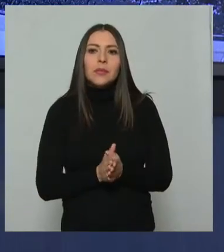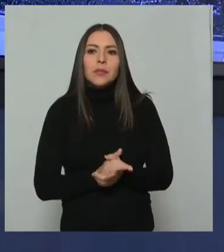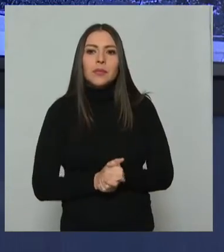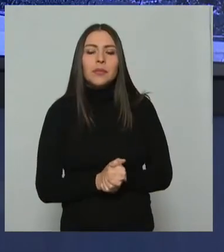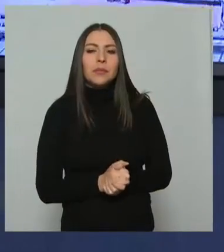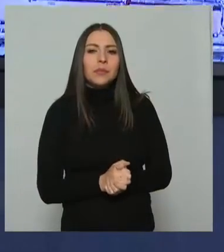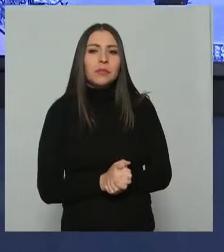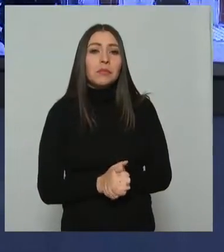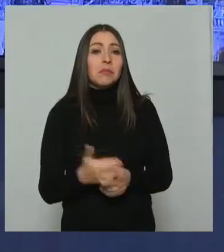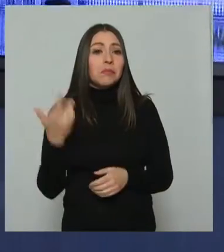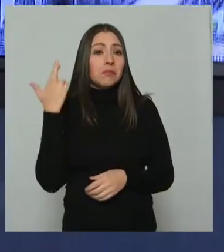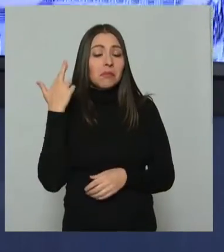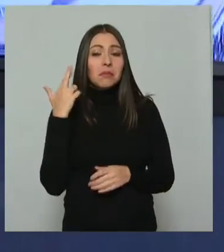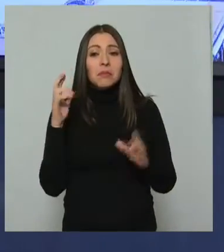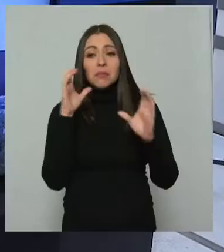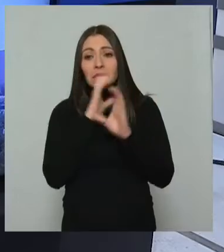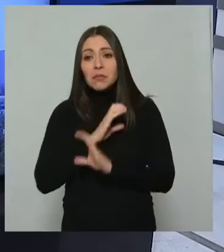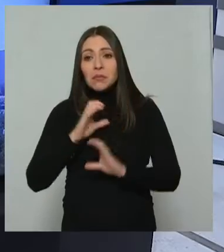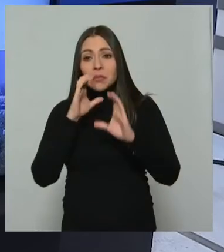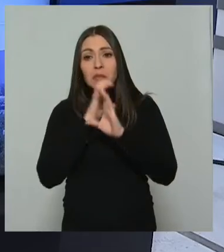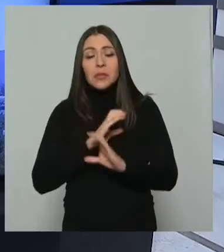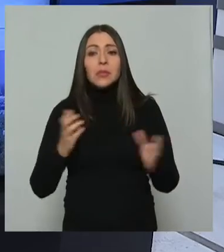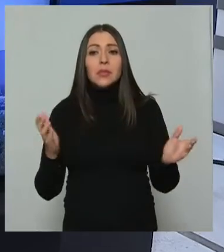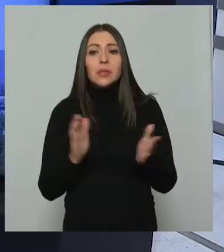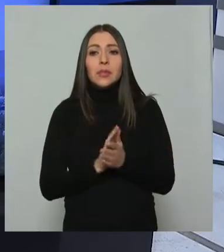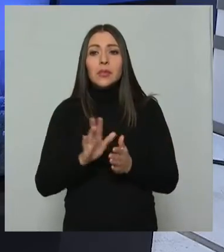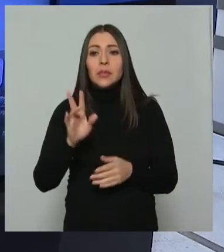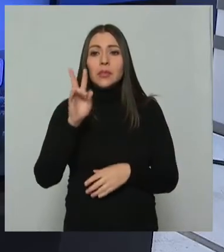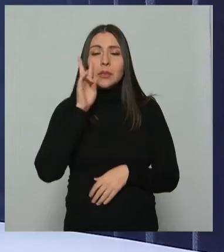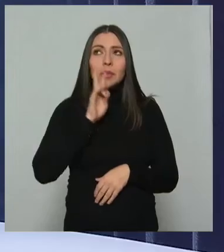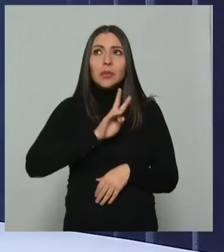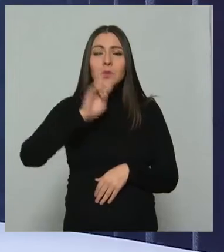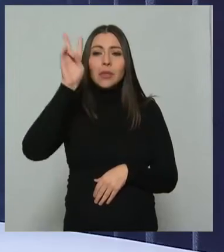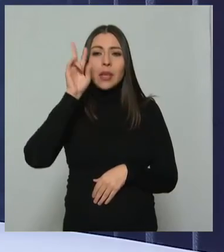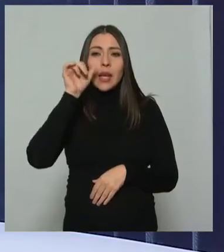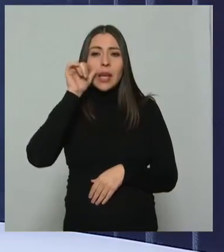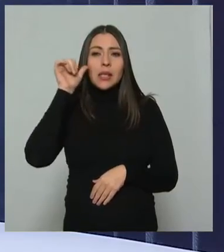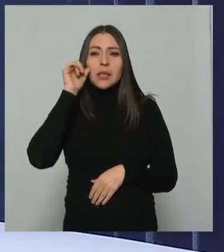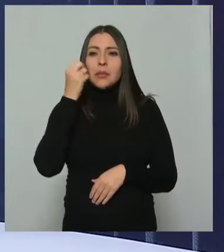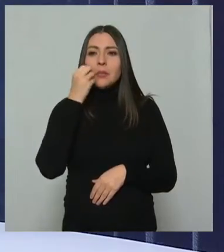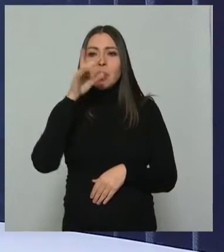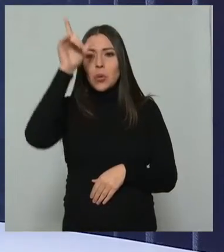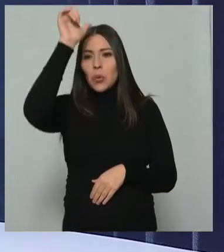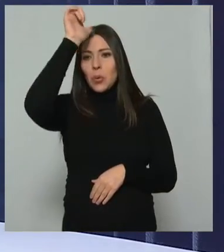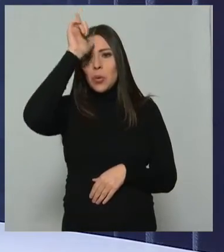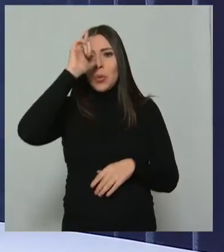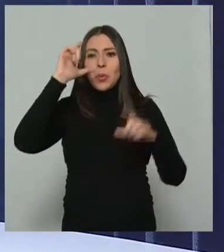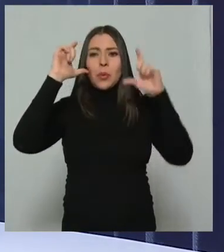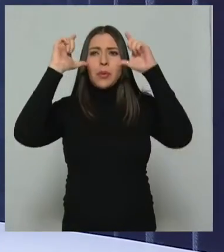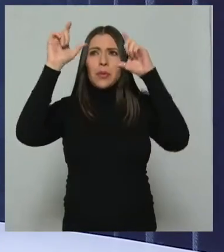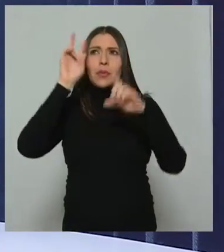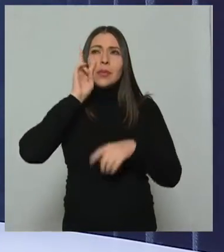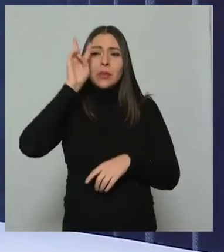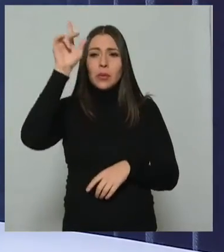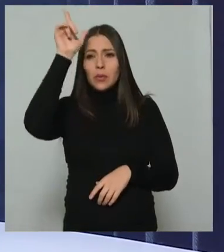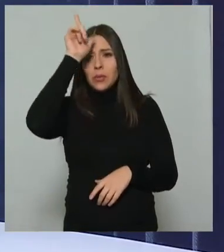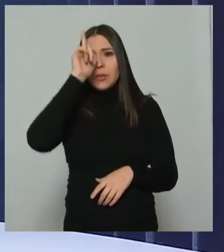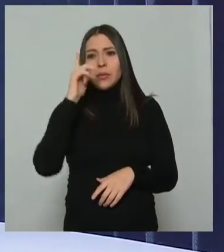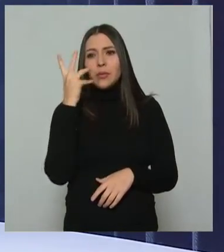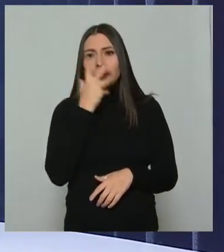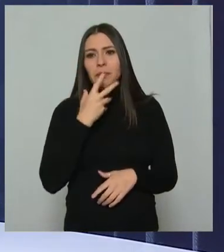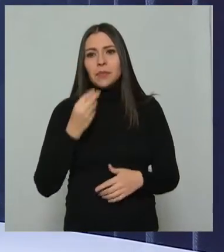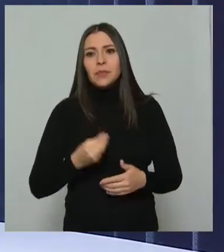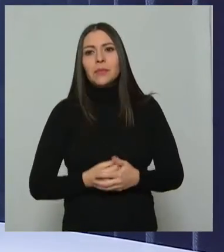un concierto. Mirar la luna deliciosa y fantástica, la noche de ayer estuvo fantástica. Maravillosa. ¿Ya has visto la luna? Sí,